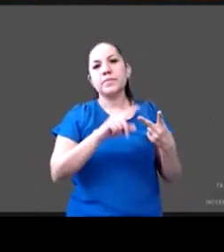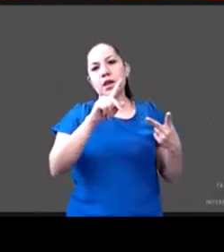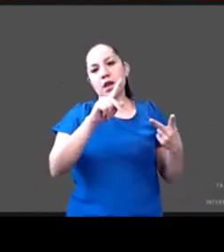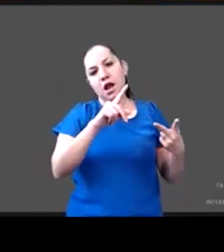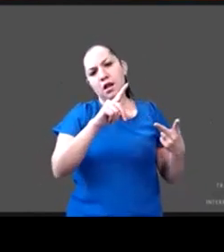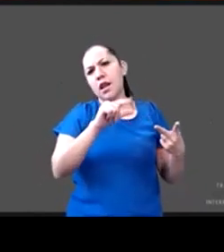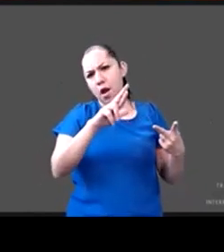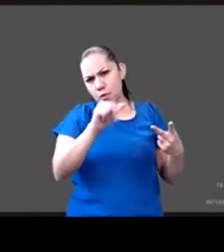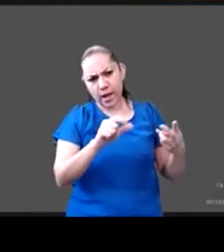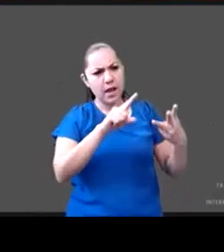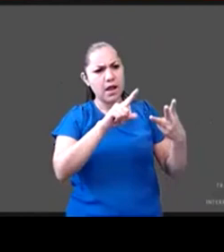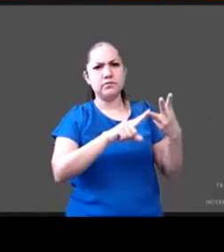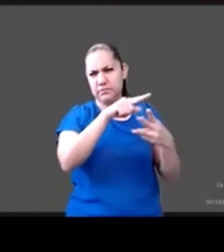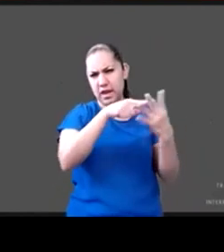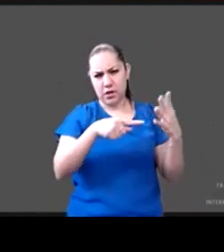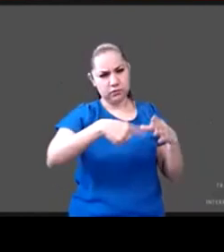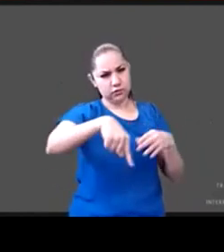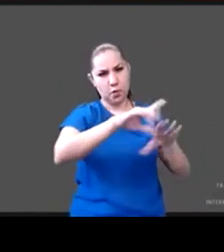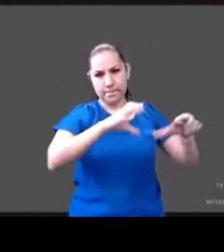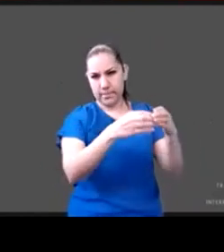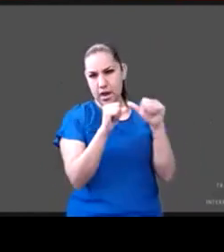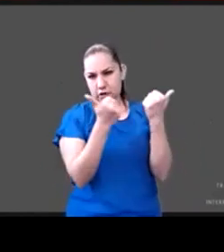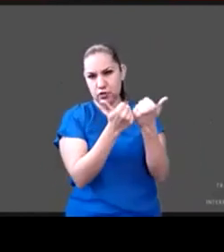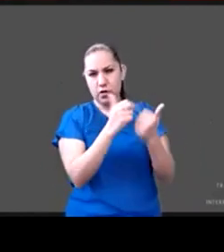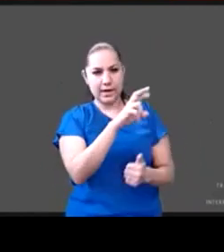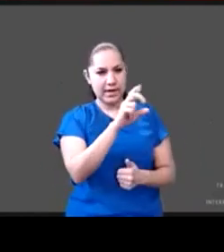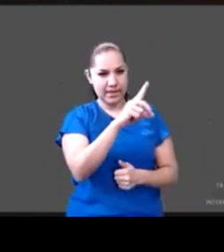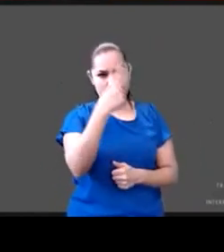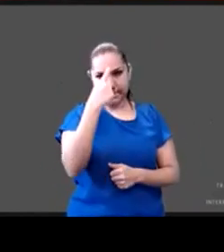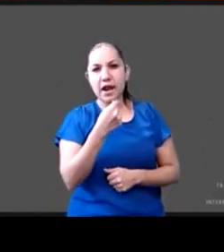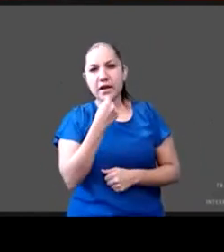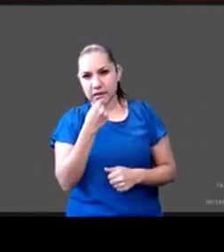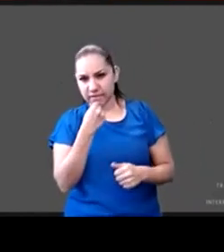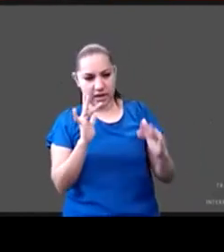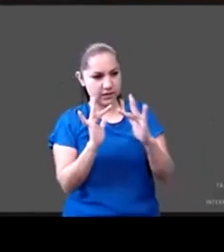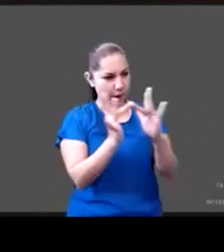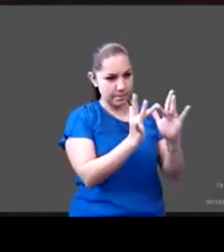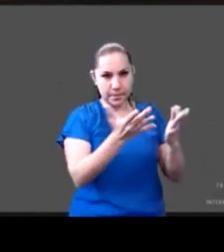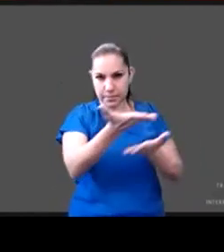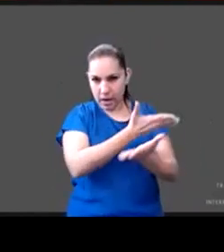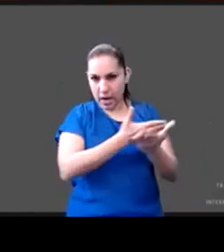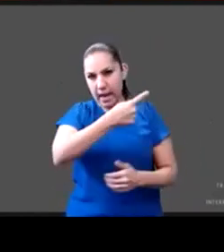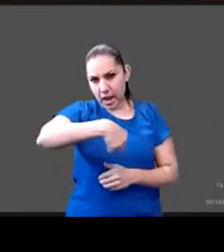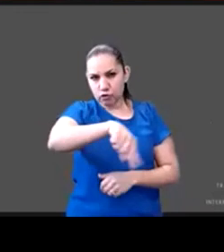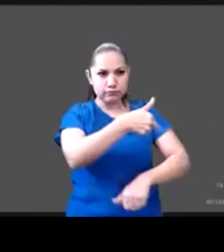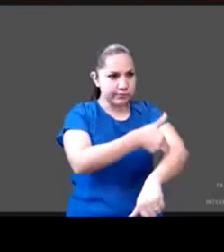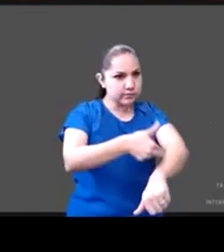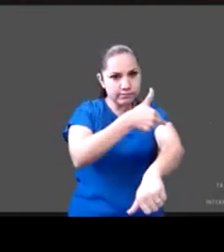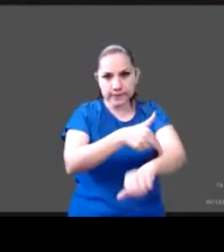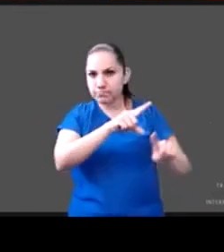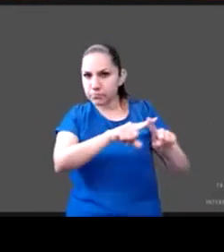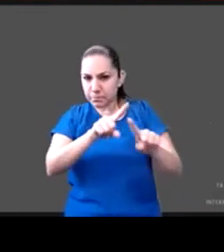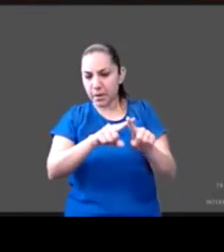equipo de la Red por los Derechos de la Infancia en México, que estuvieron haciendo toda la parte logística, y también al